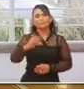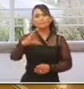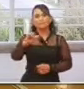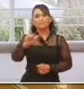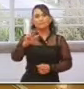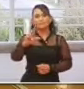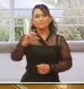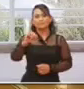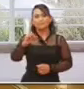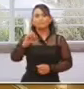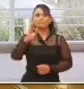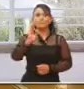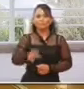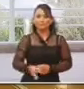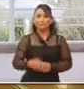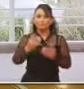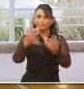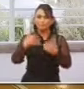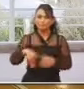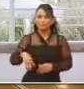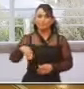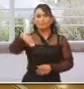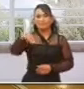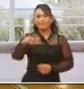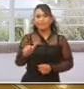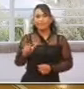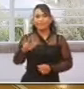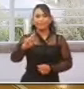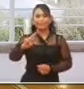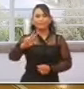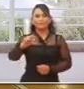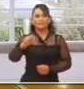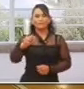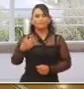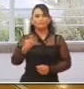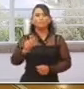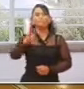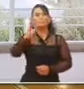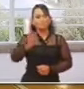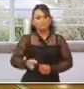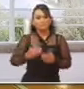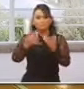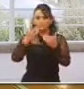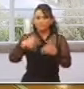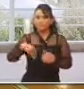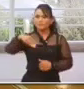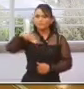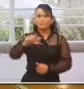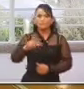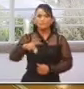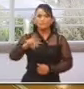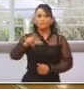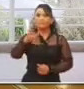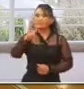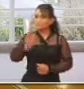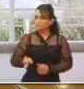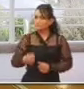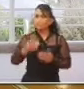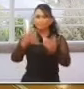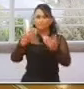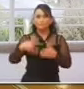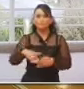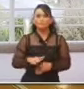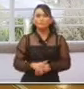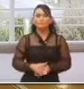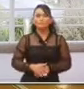Ruiz Uvalle. A favor. Regidora Marta Fabiola Larrondo Montes. A favor. Regidor José Manuel Sánchez Nieto. Regidor